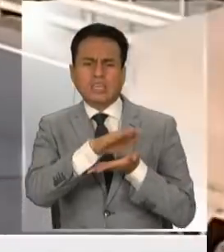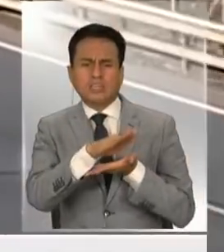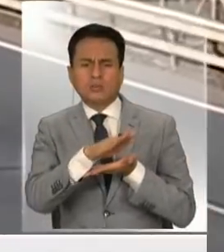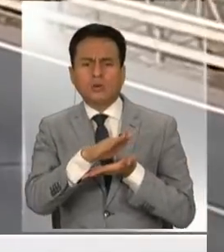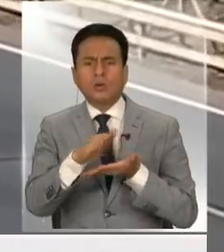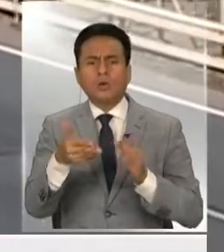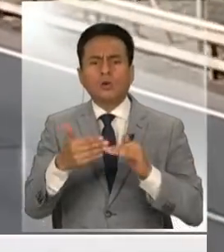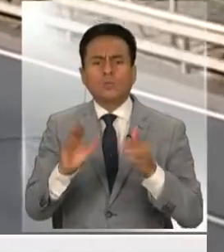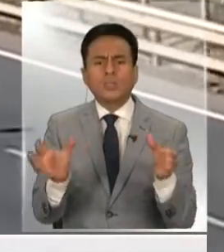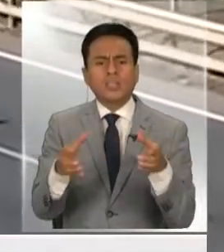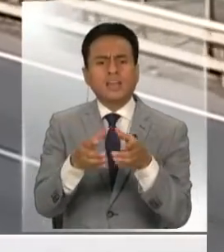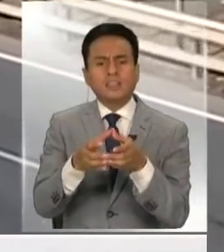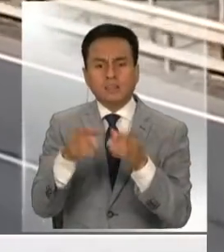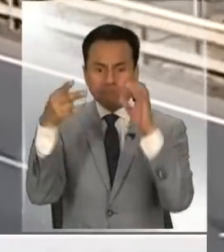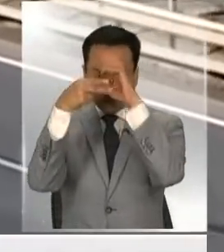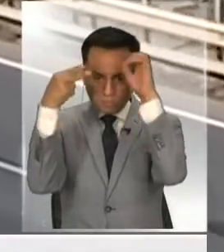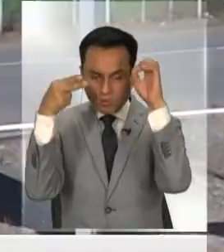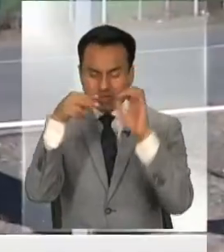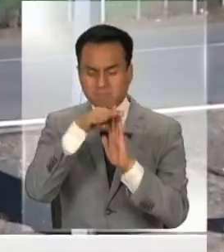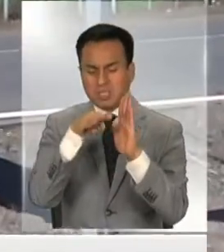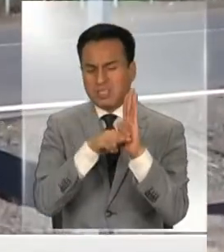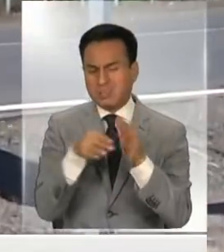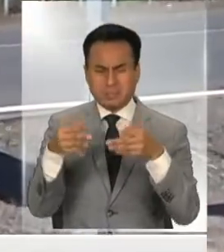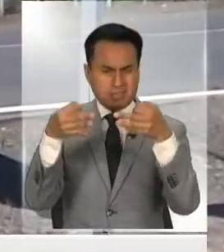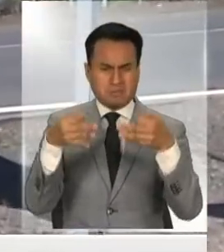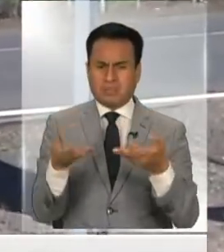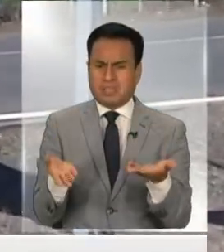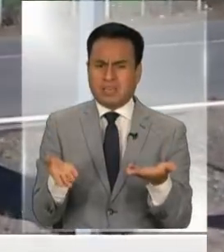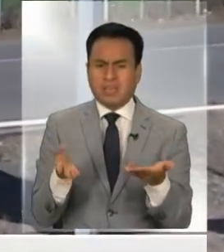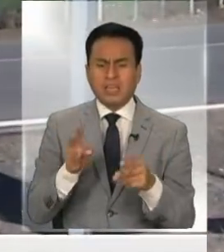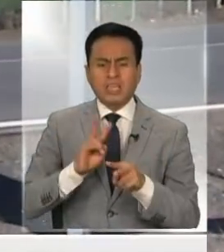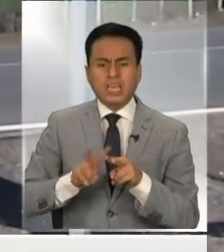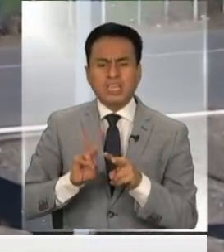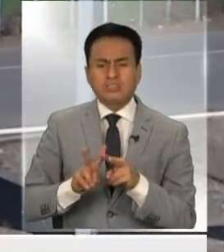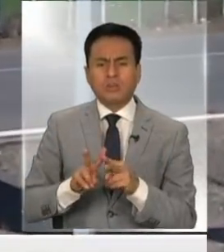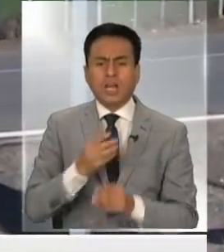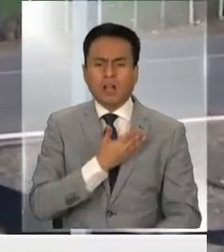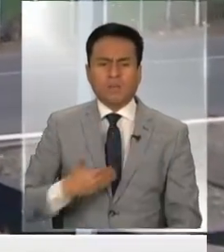comunidades mapuche a la medida de seguridad adoptada por el gobierno.